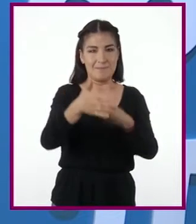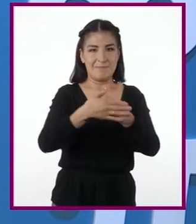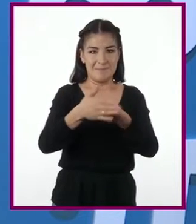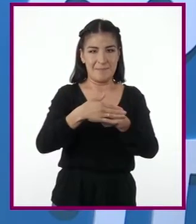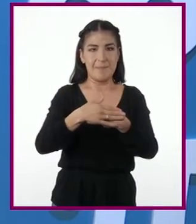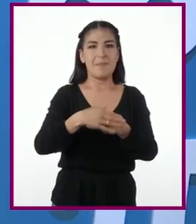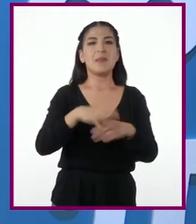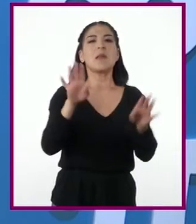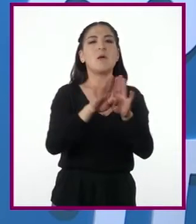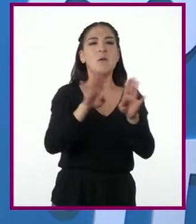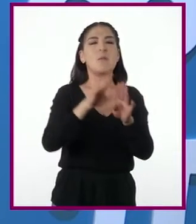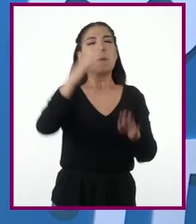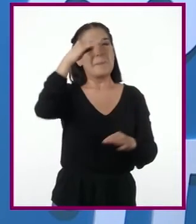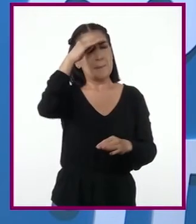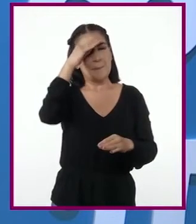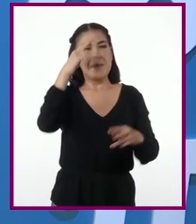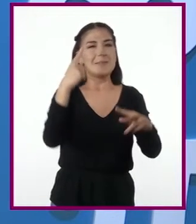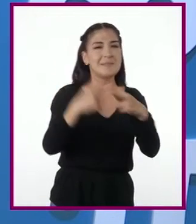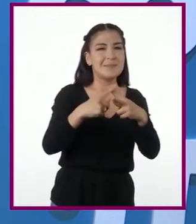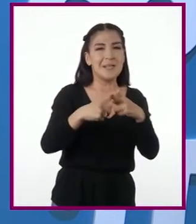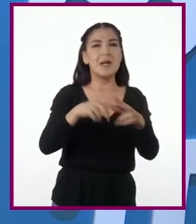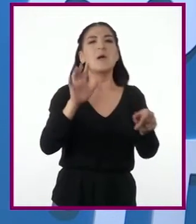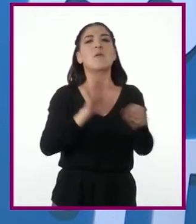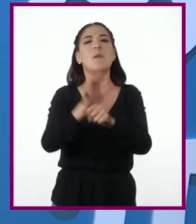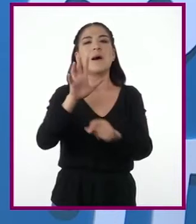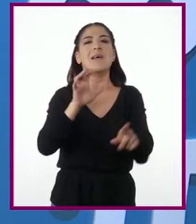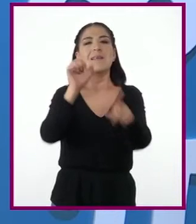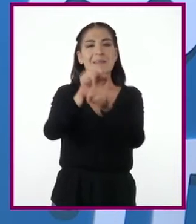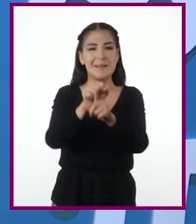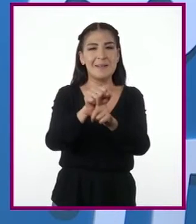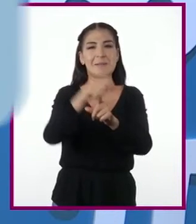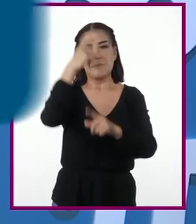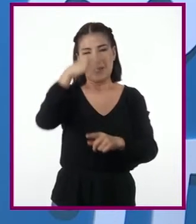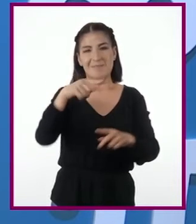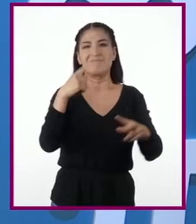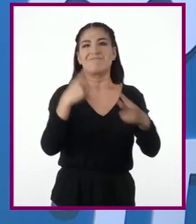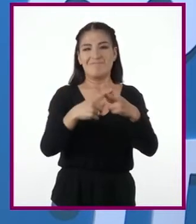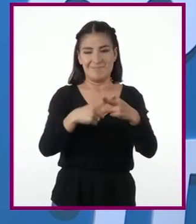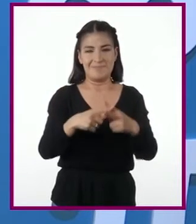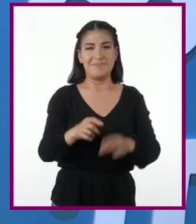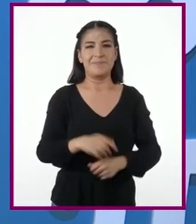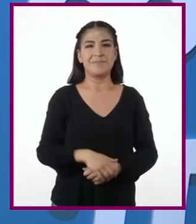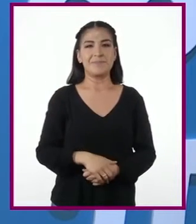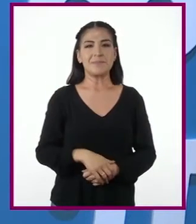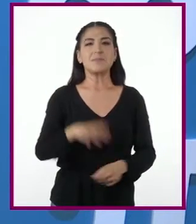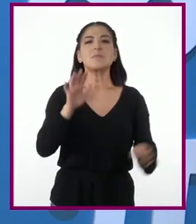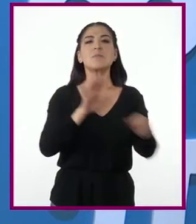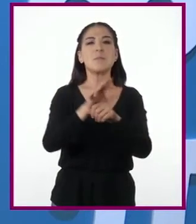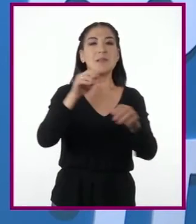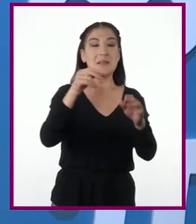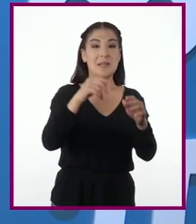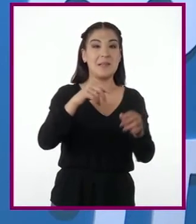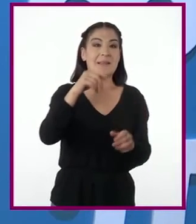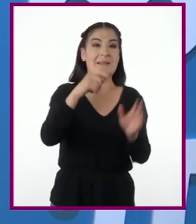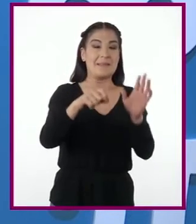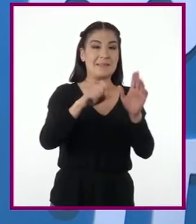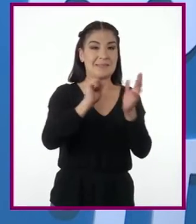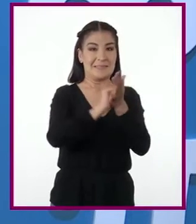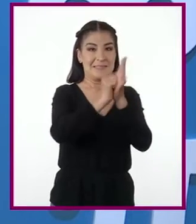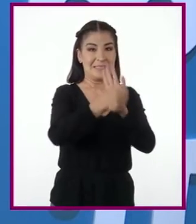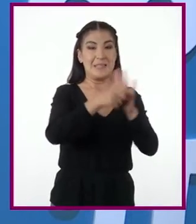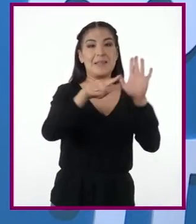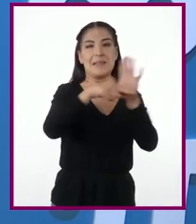se pretende calcular la parte que corresponde a una fracción dada, donde el signo negativo nos